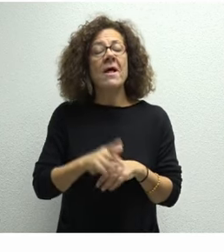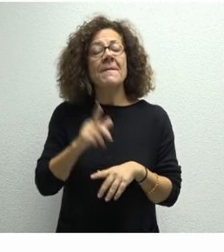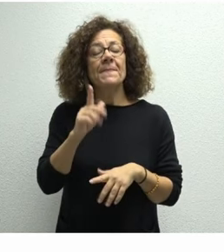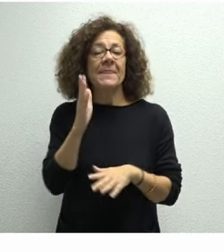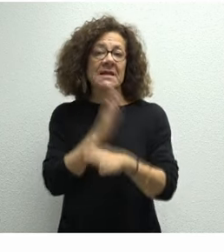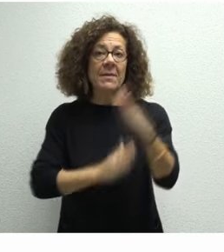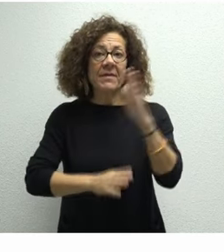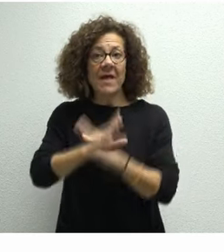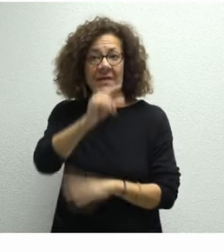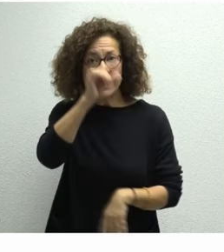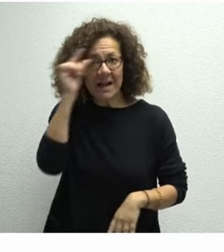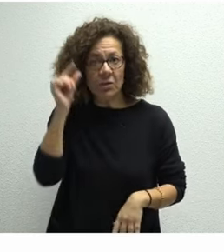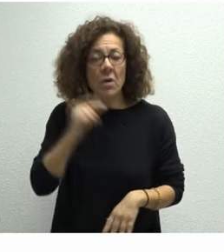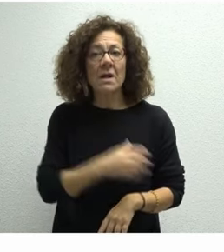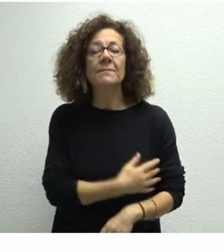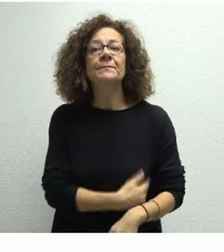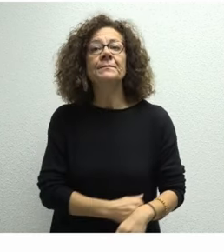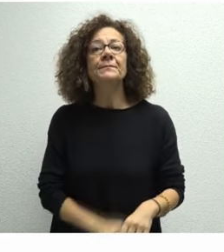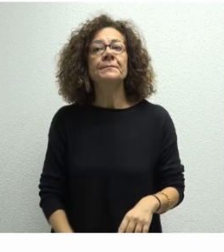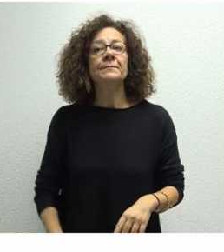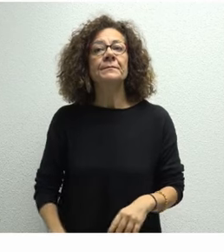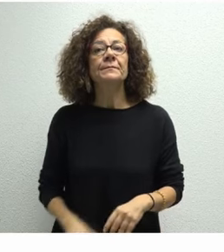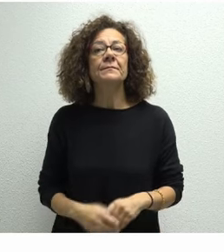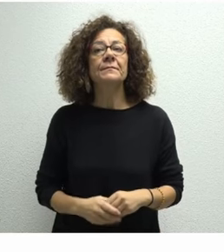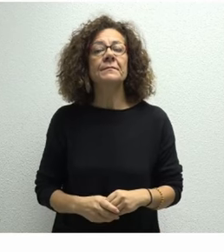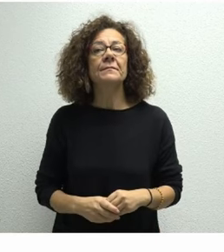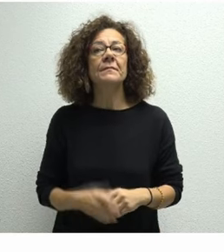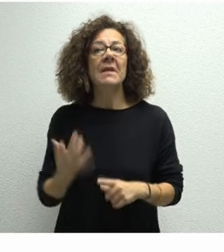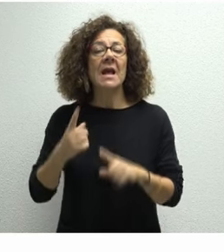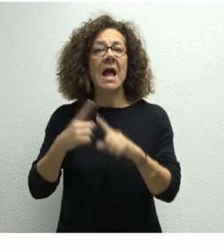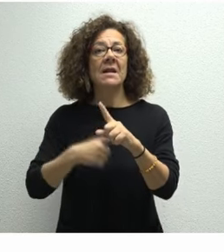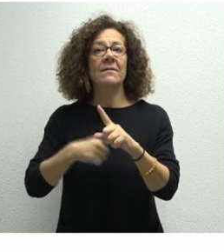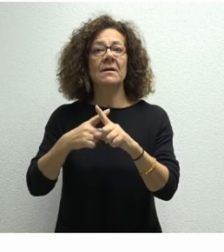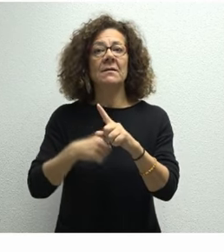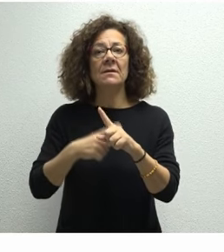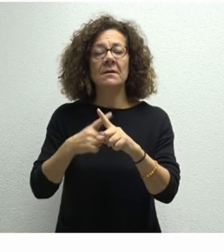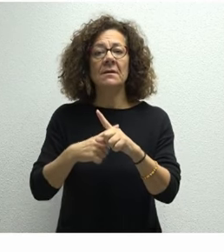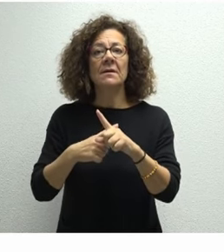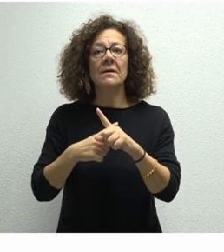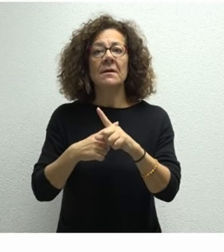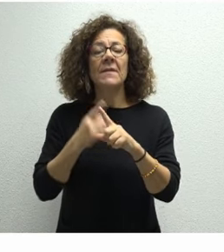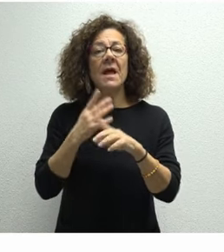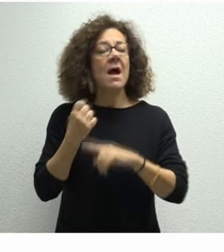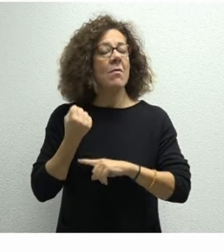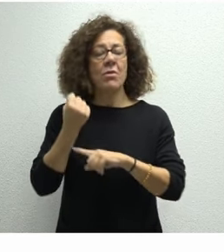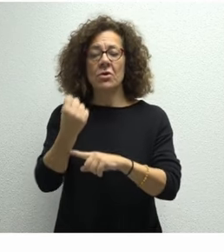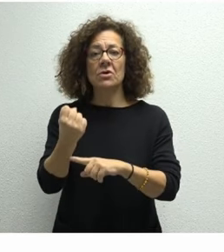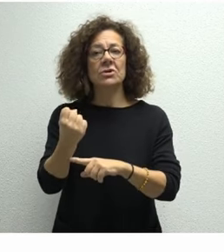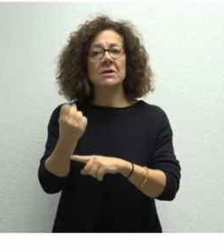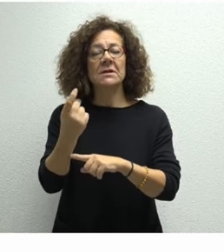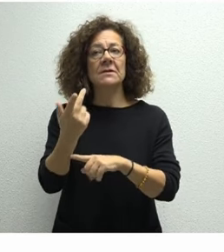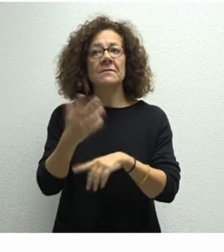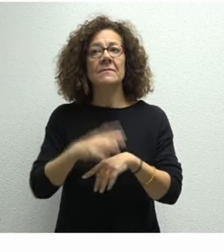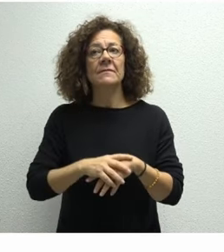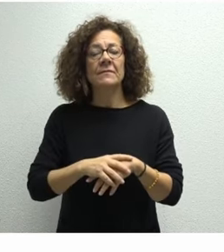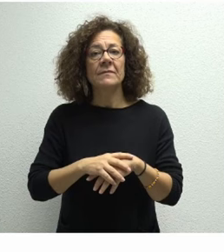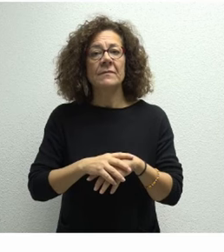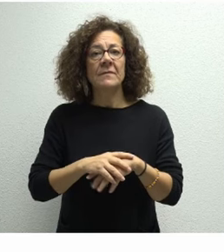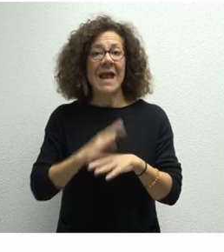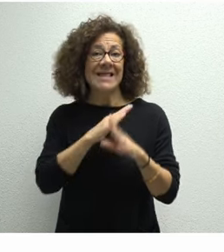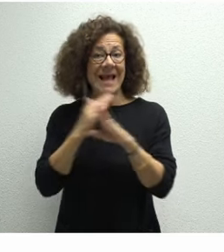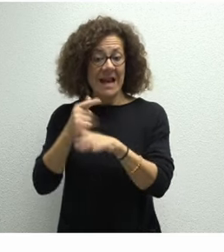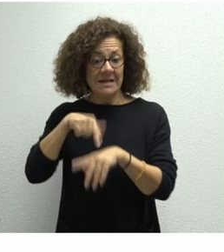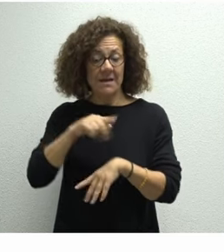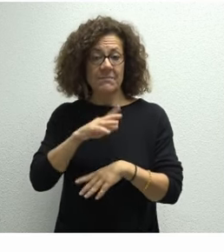intelectual en a nivel de de apoyos de la integrales en